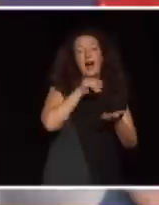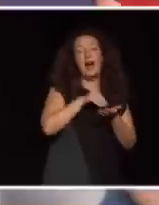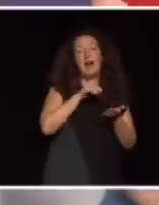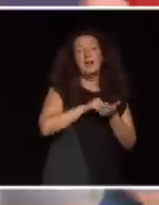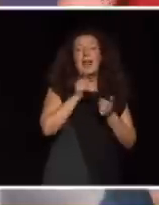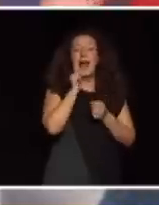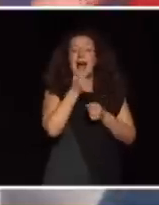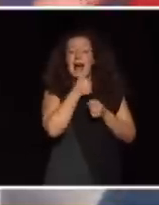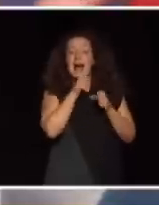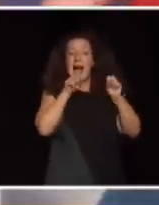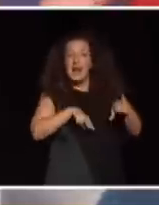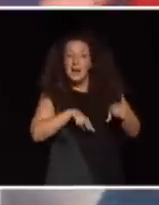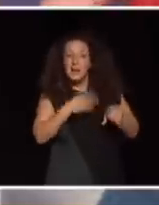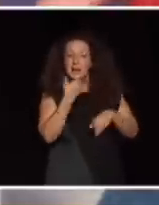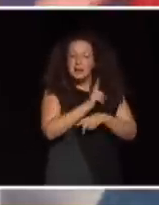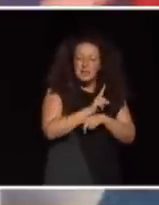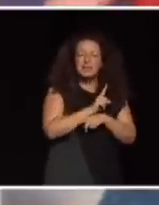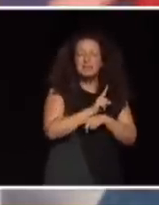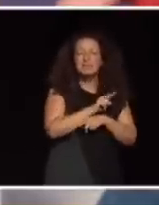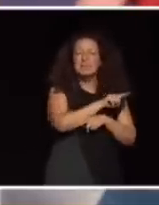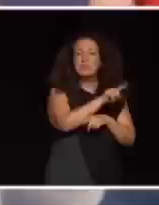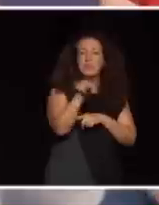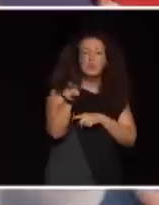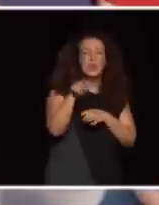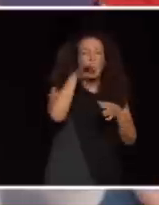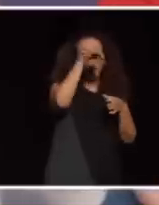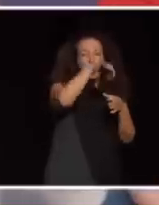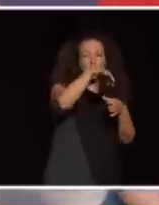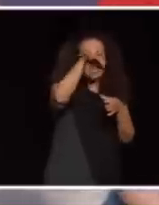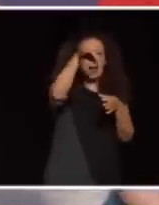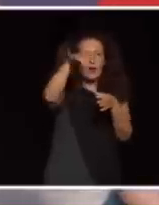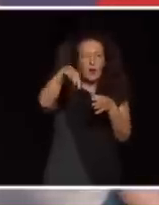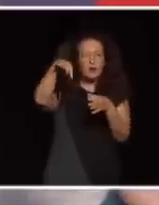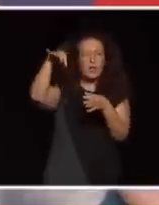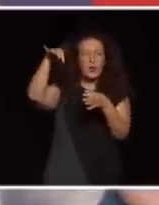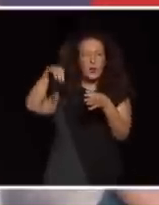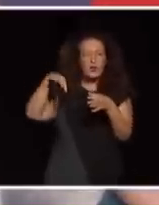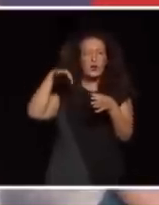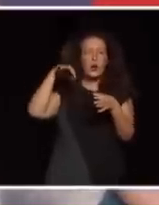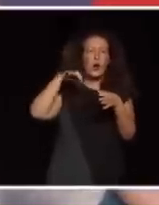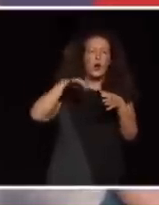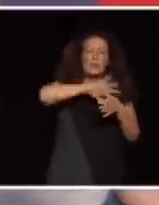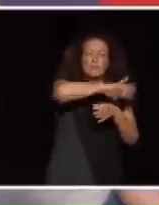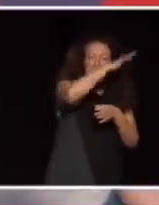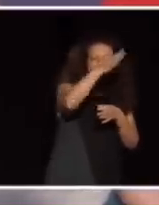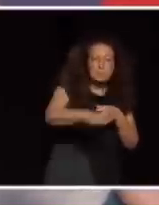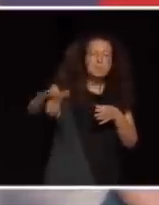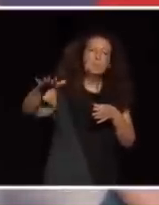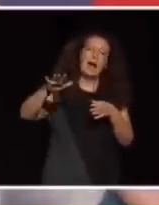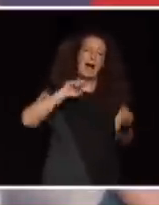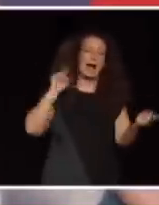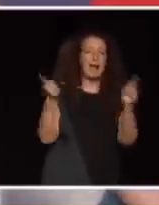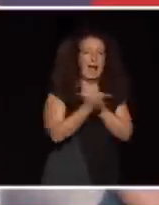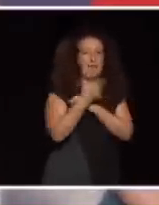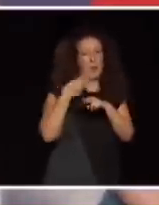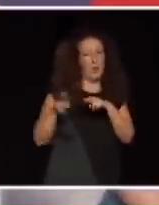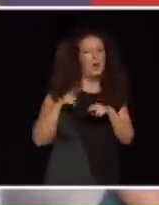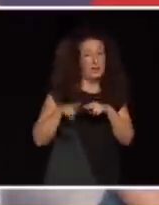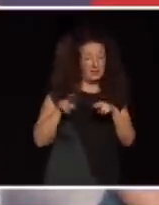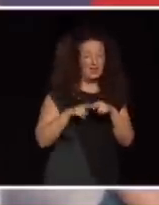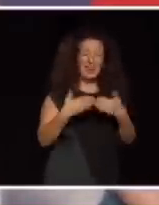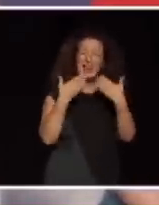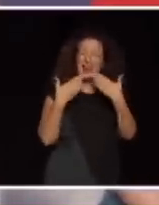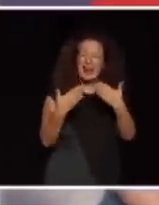anonimato sois las gotas imprescindibles en el océano del cambio político en España. Muchísimas gracias a cada